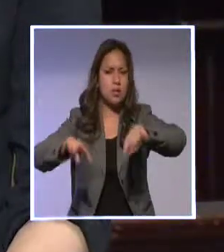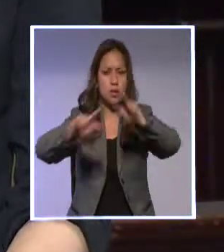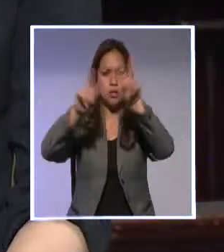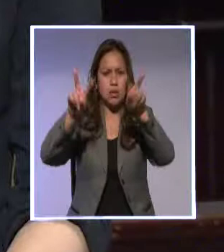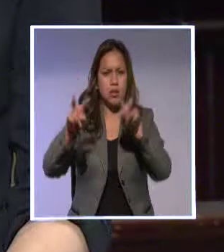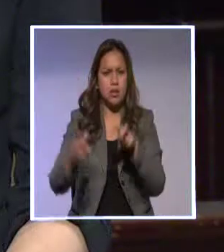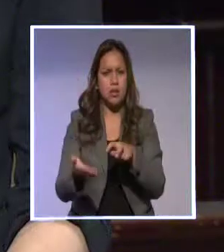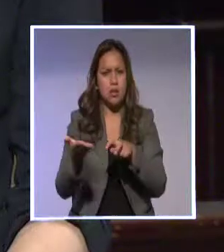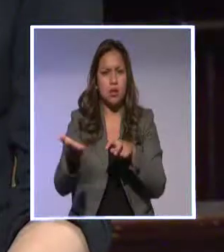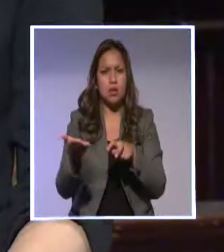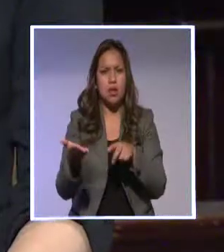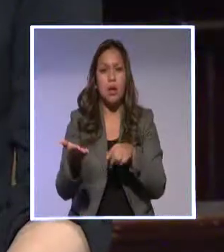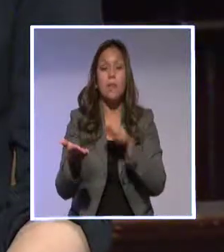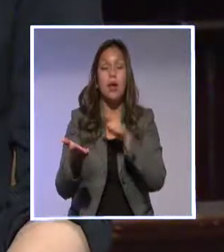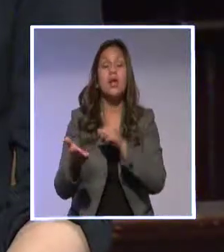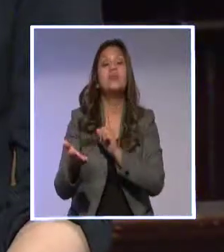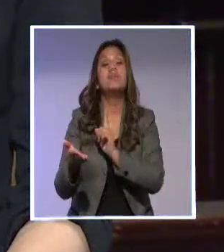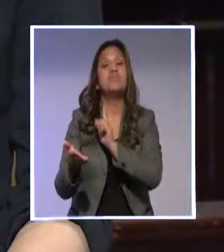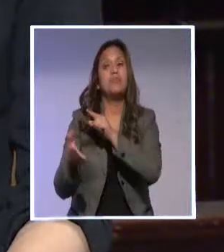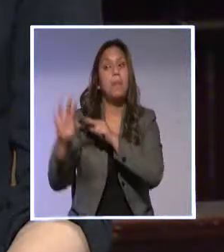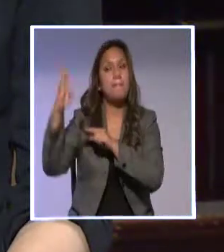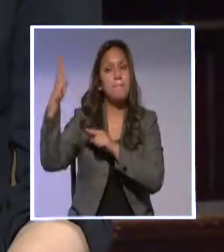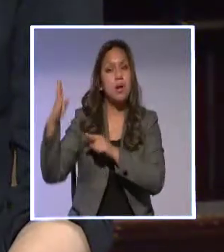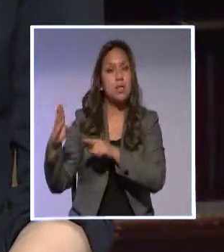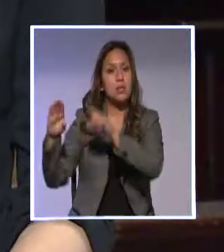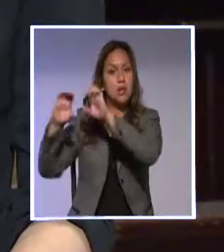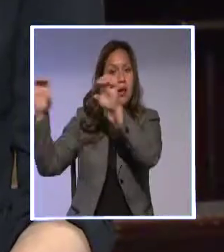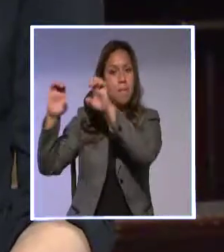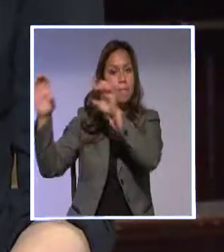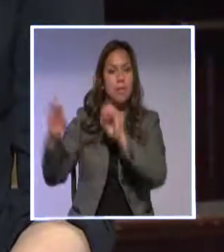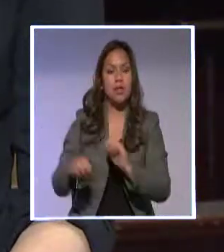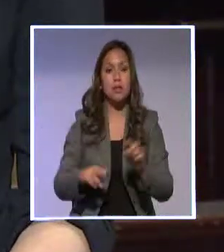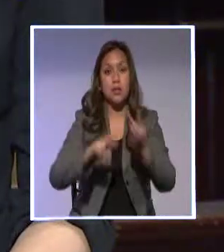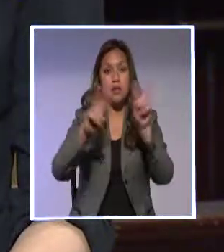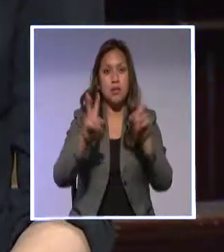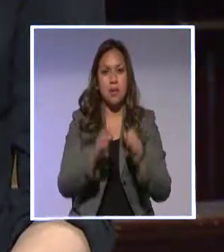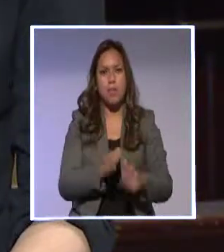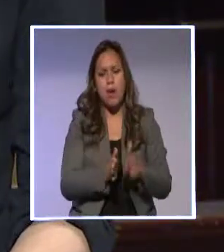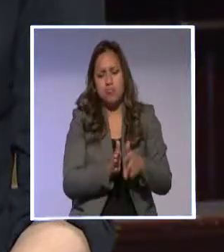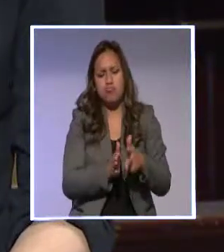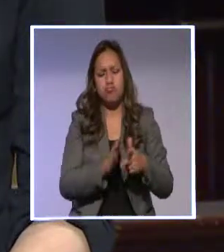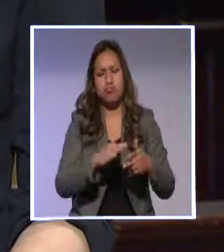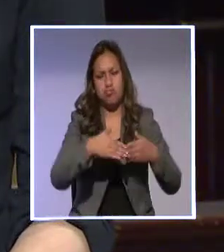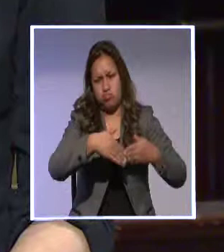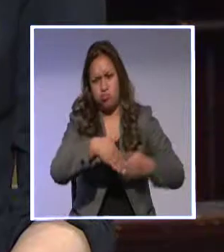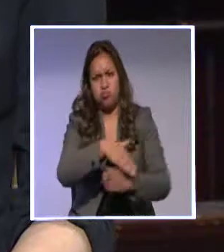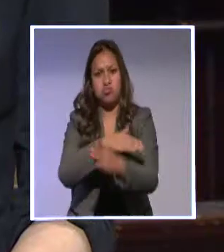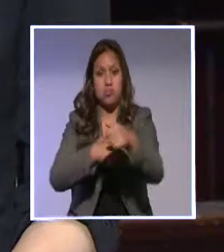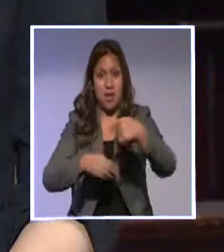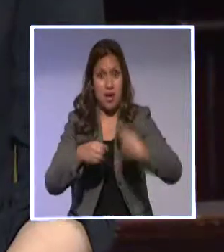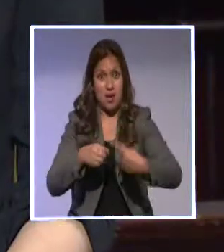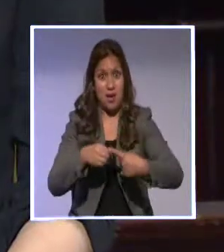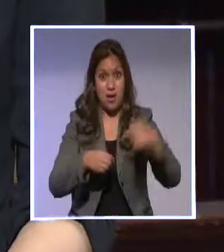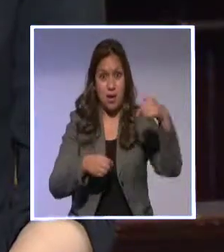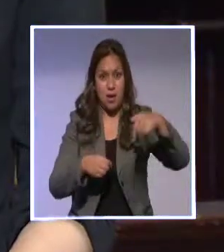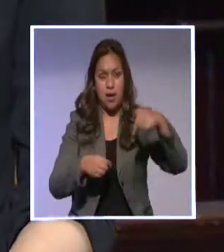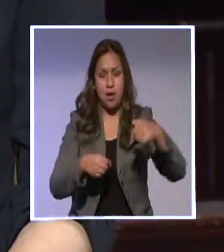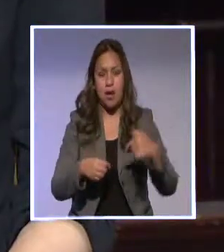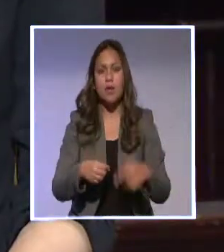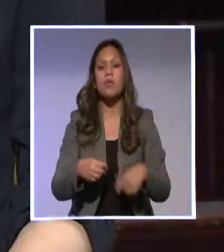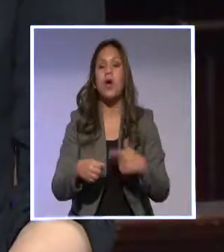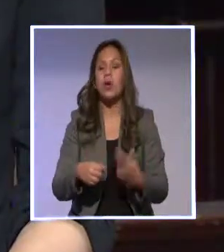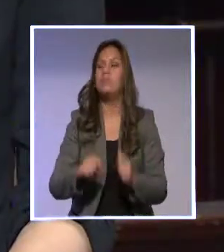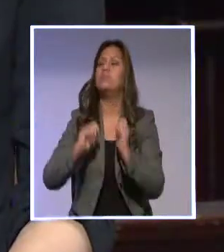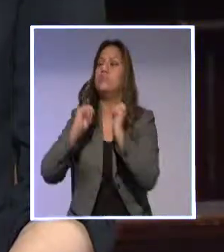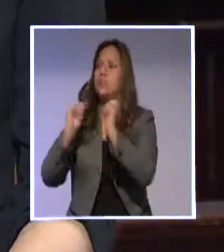que ver con la adjudicación del contrato para la fase 2 en este caso de la construcción del metro de quito a favor de la empresa acciona